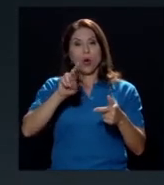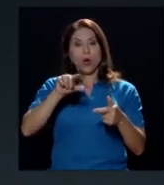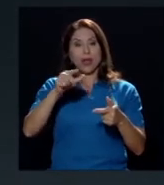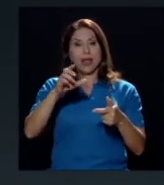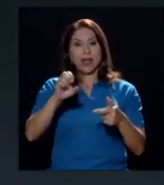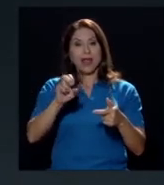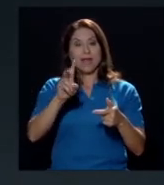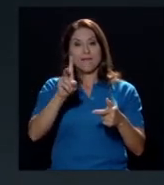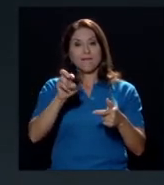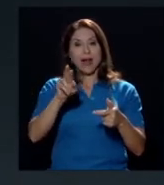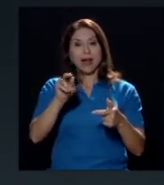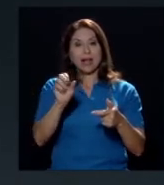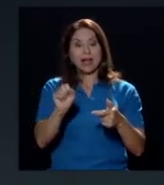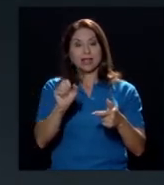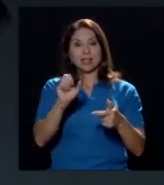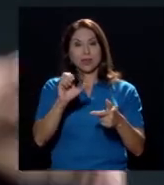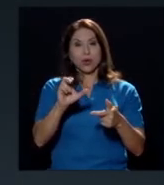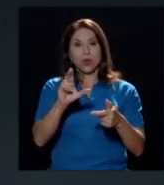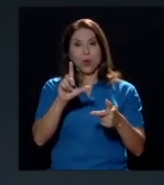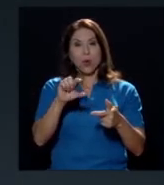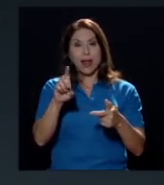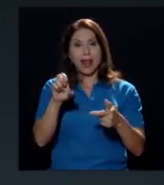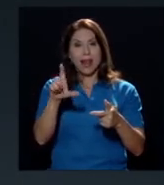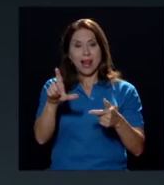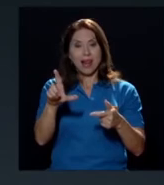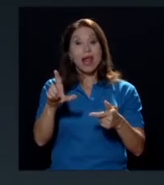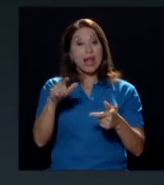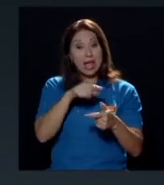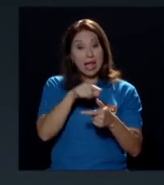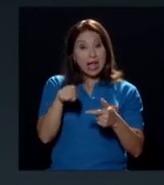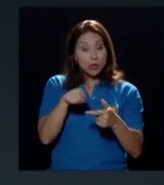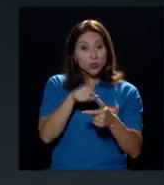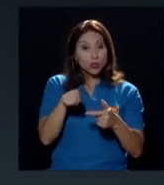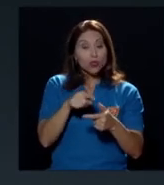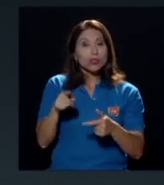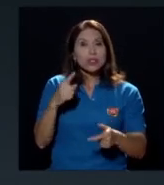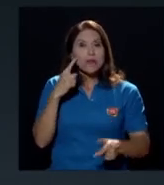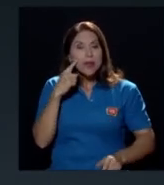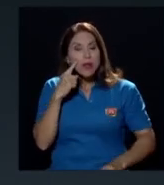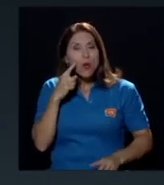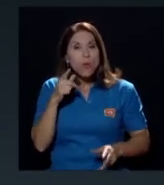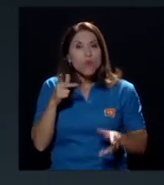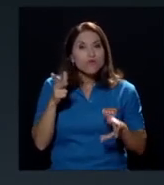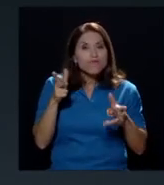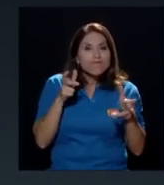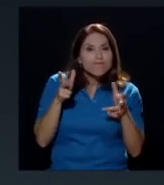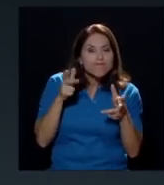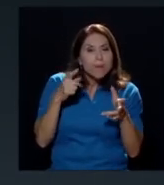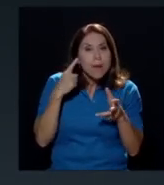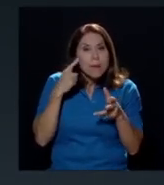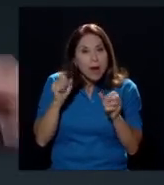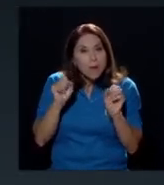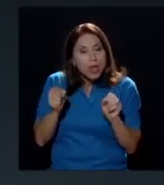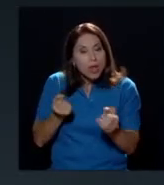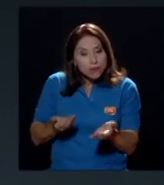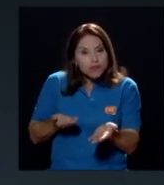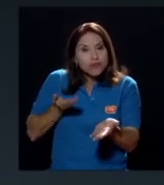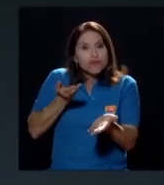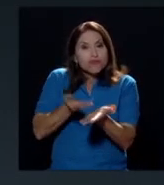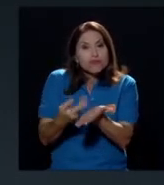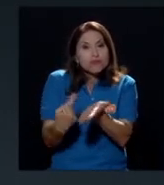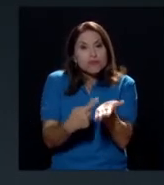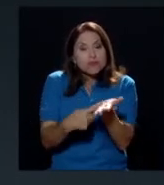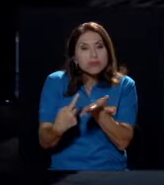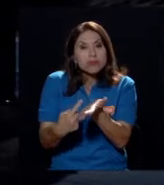con oídos abiertos, con una disposición de la problemática, y además ellos